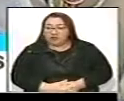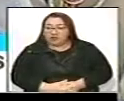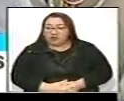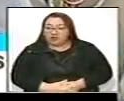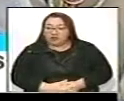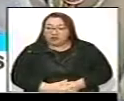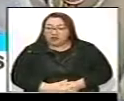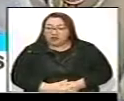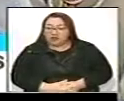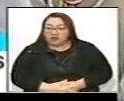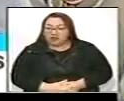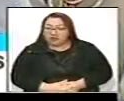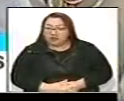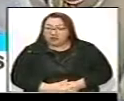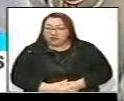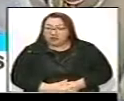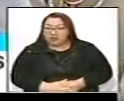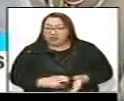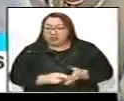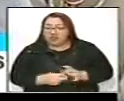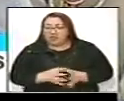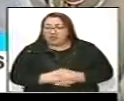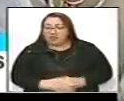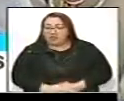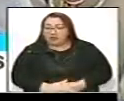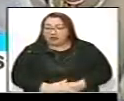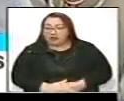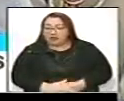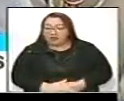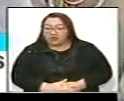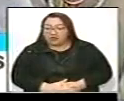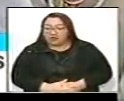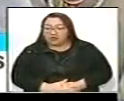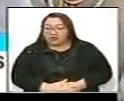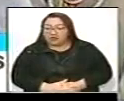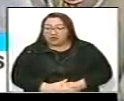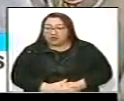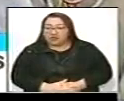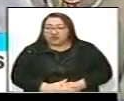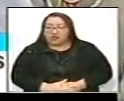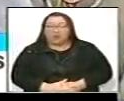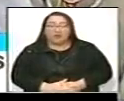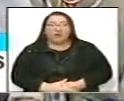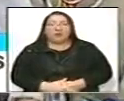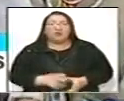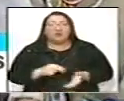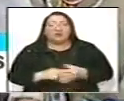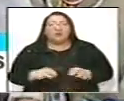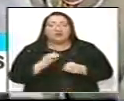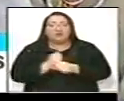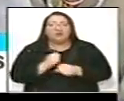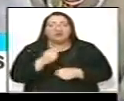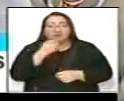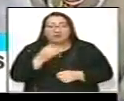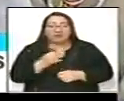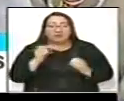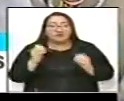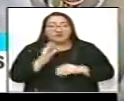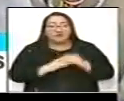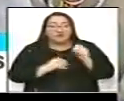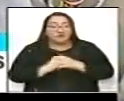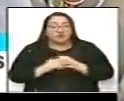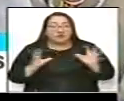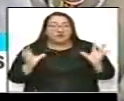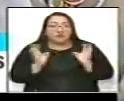¿Y a qué contribuye eso? ¿Será que nos tenemos que escupir en la cara las verdades? ¿O construir